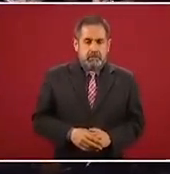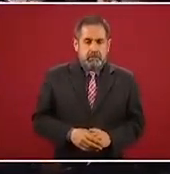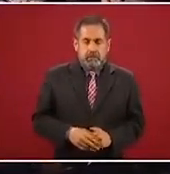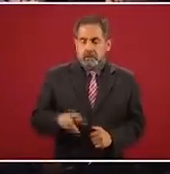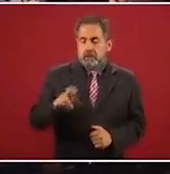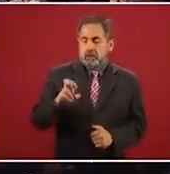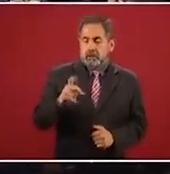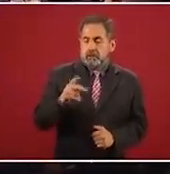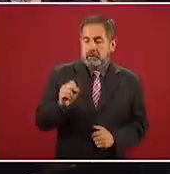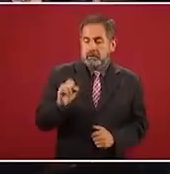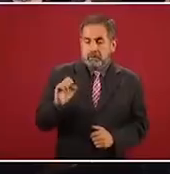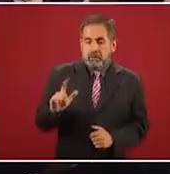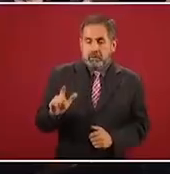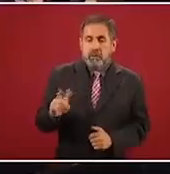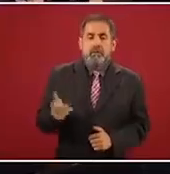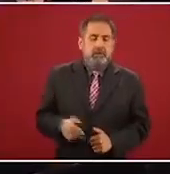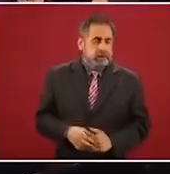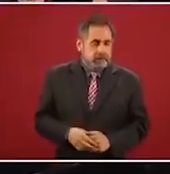Repsol,